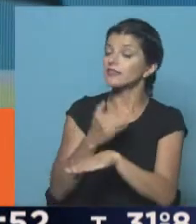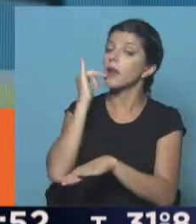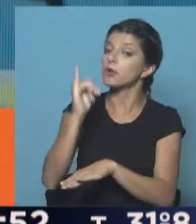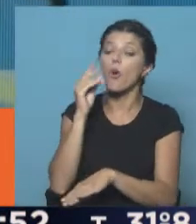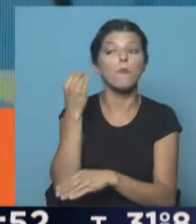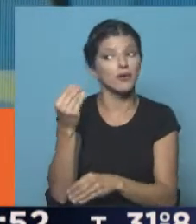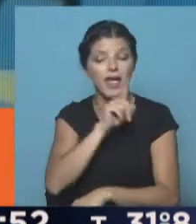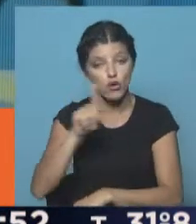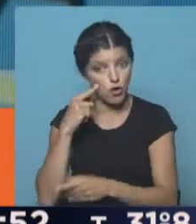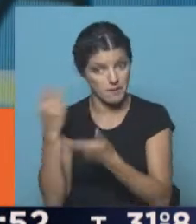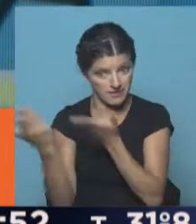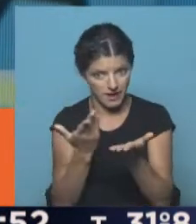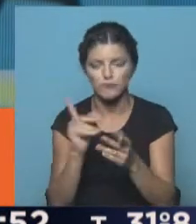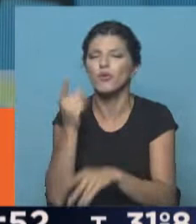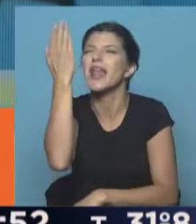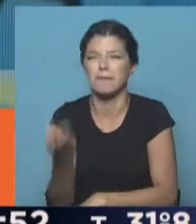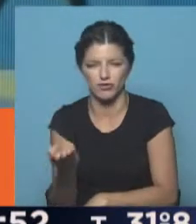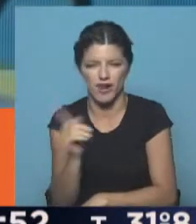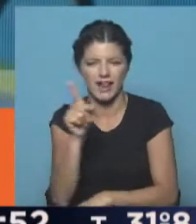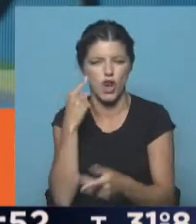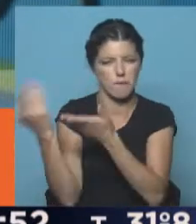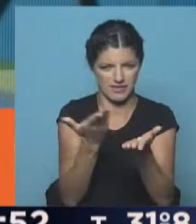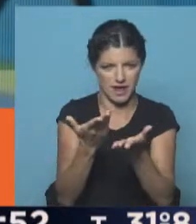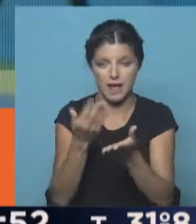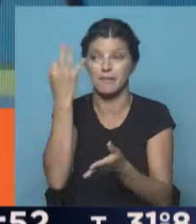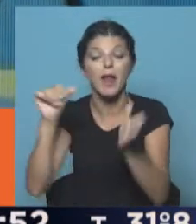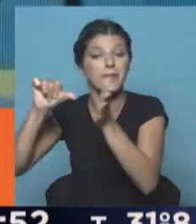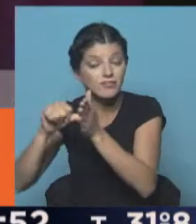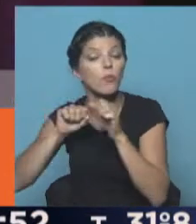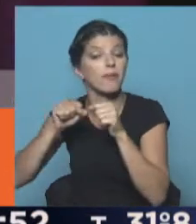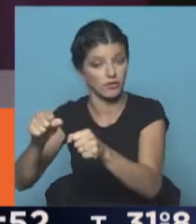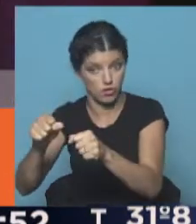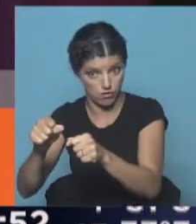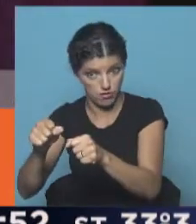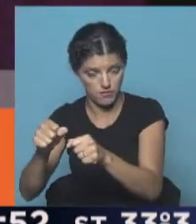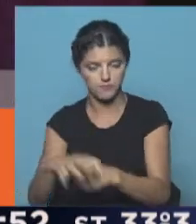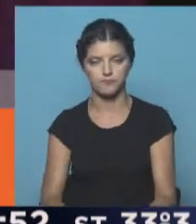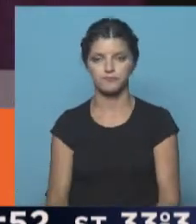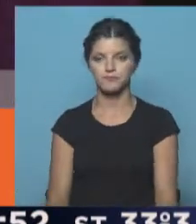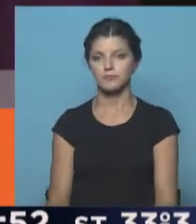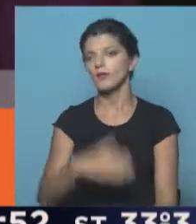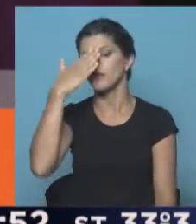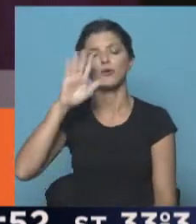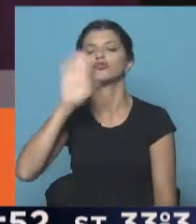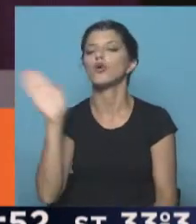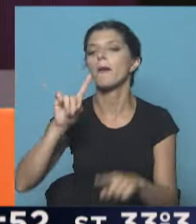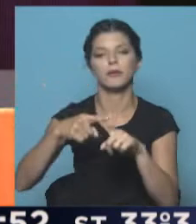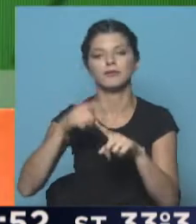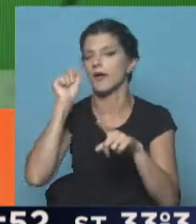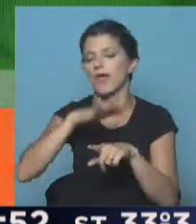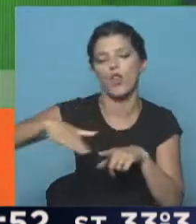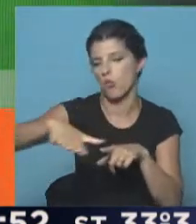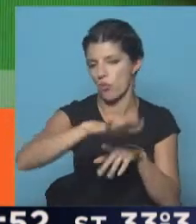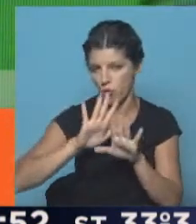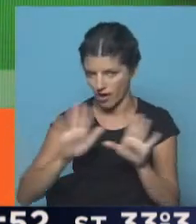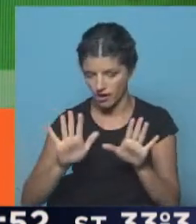la que no es invitada, es el país el que está en deuda por haber sido suspendido del Mercosur. Segundo, toda política es local, esta es otra realidad, porque